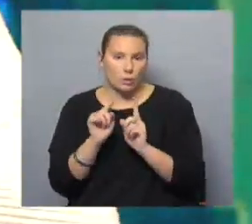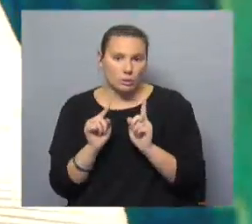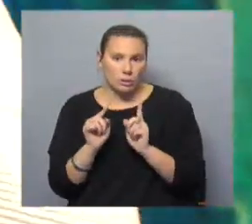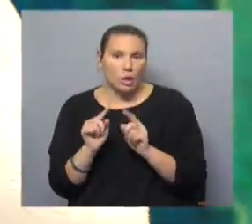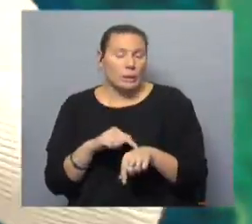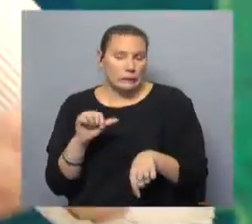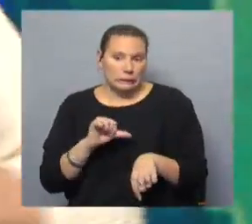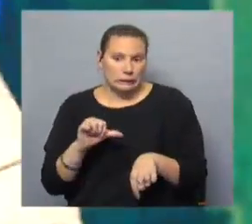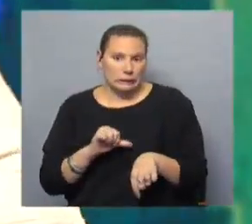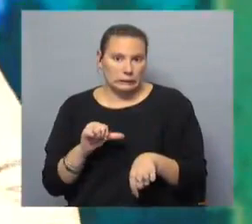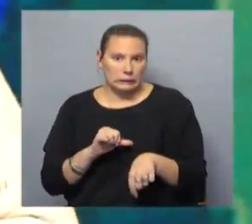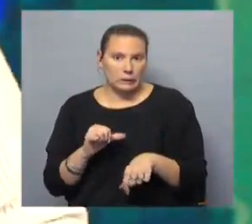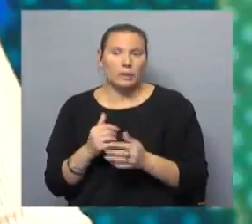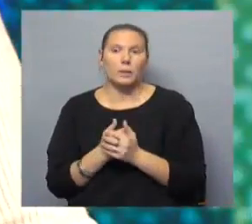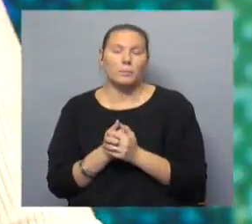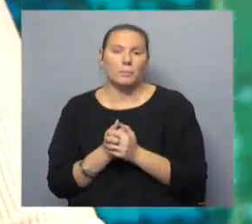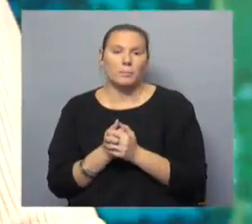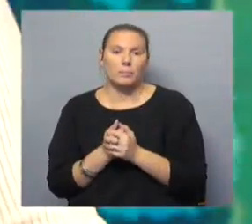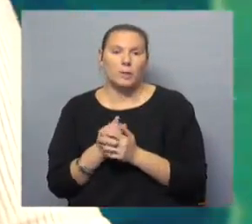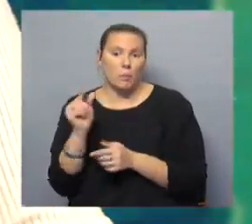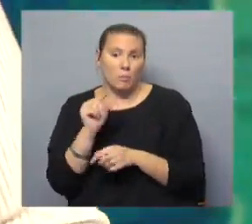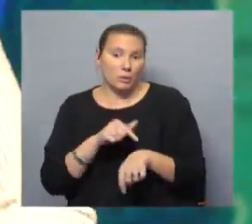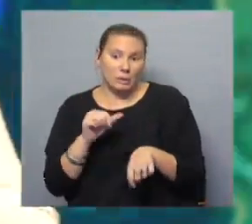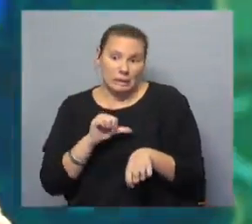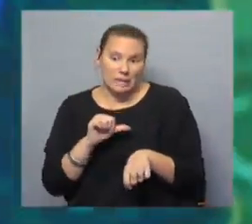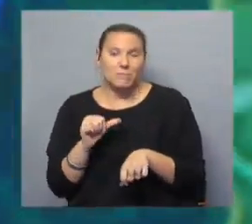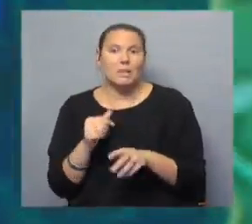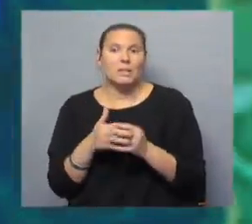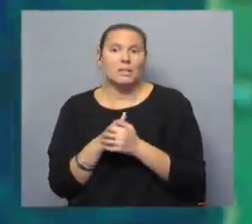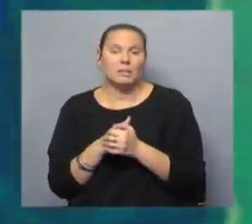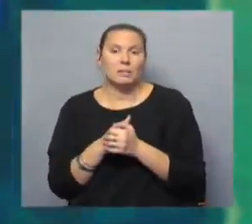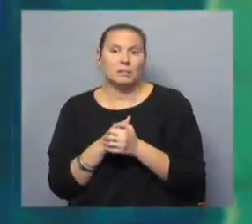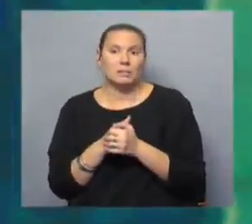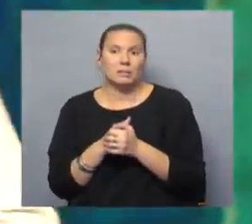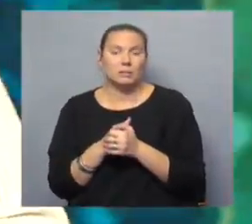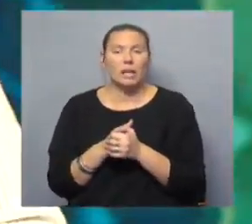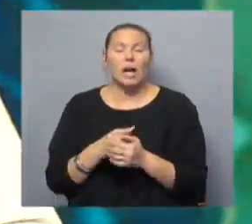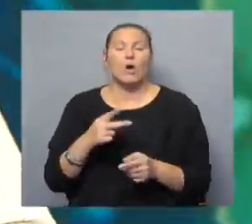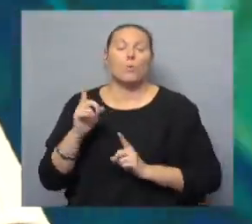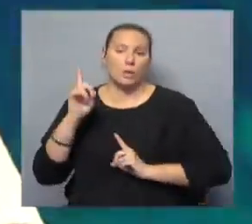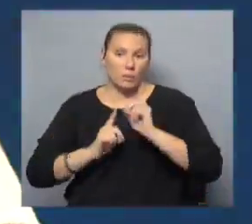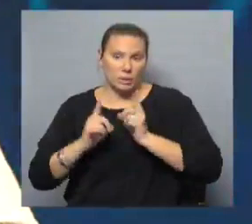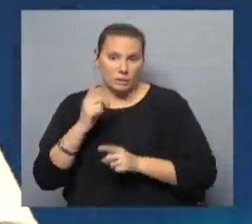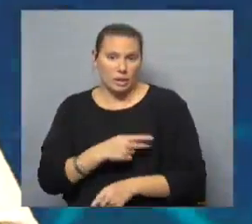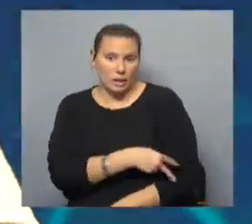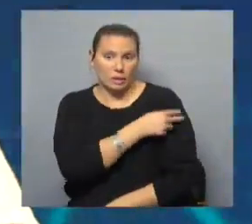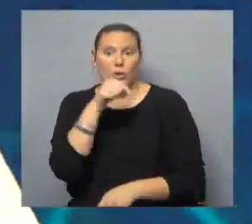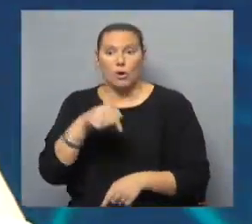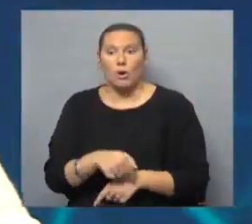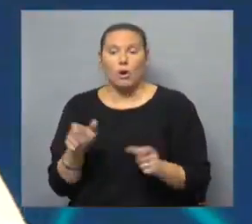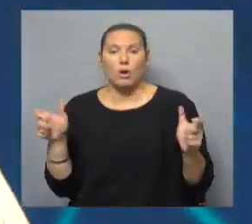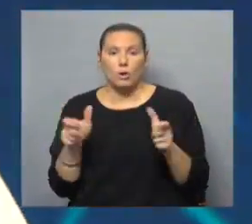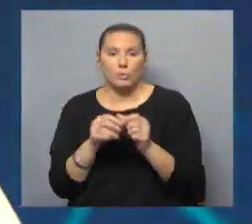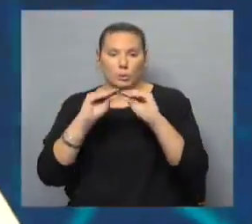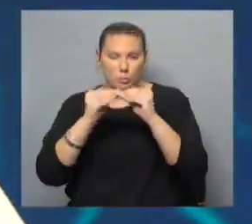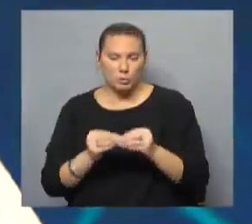tenemos poco tiempo, aunque no parezca. Sí. Tenemos poco tiempo. Bueno, rector de la universidad estuvo hoy en la Comisión de